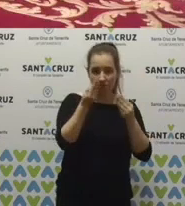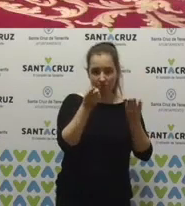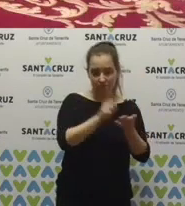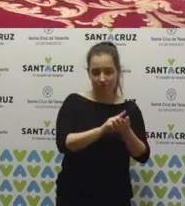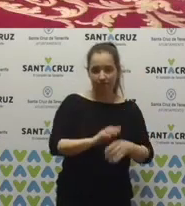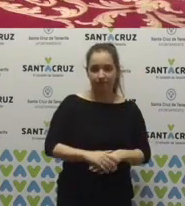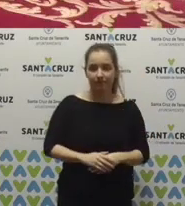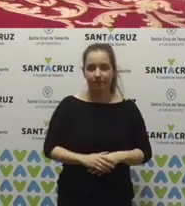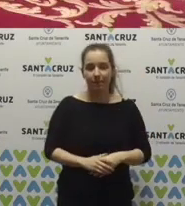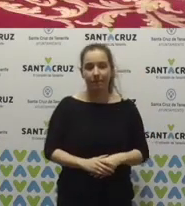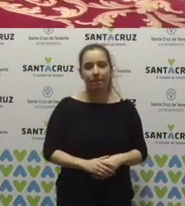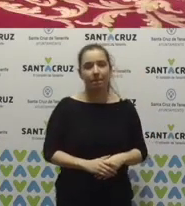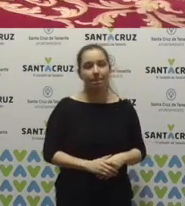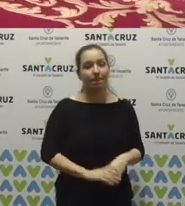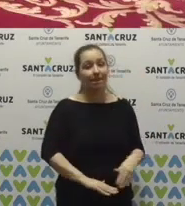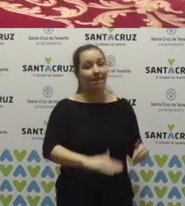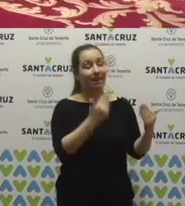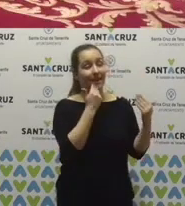dolores